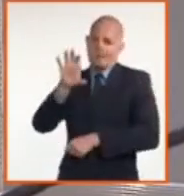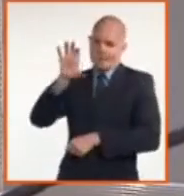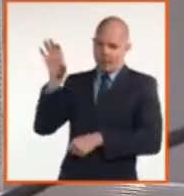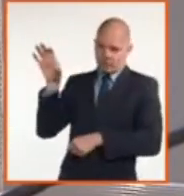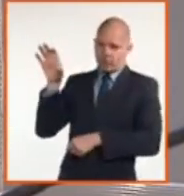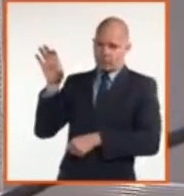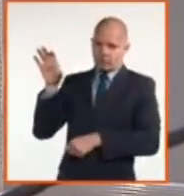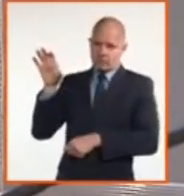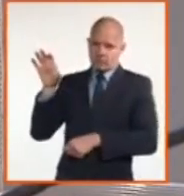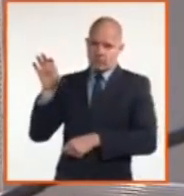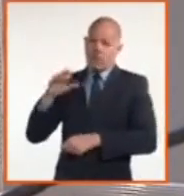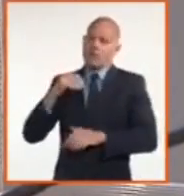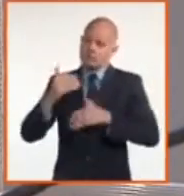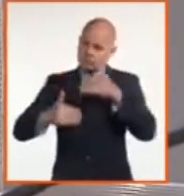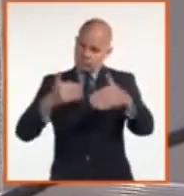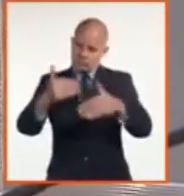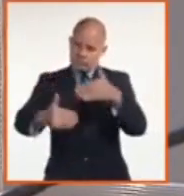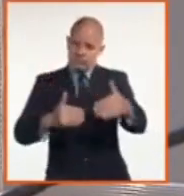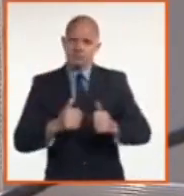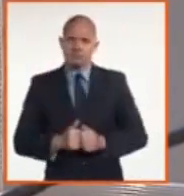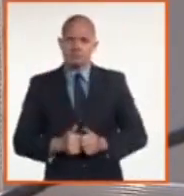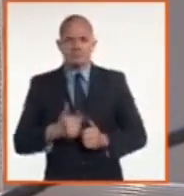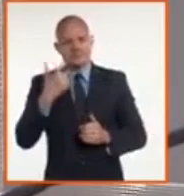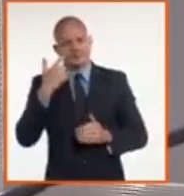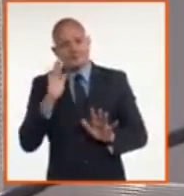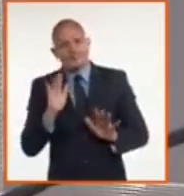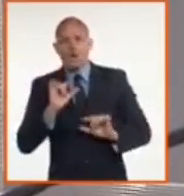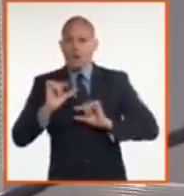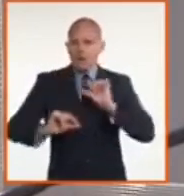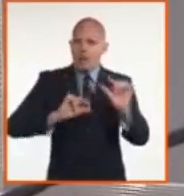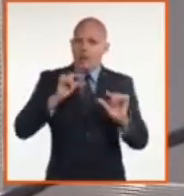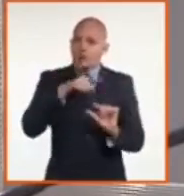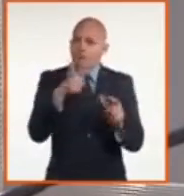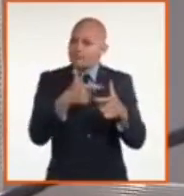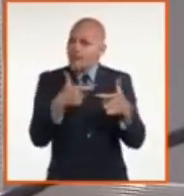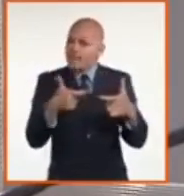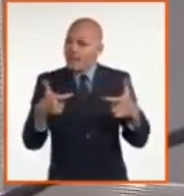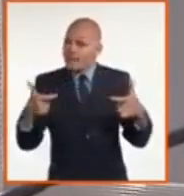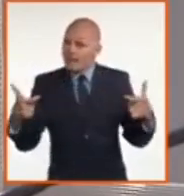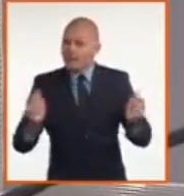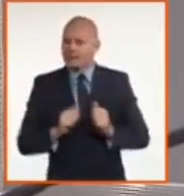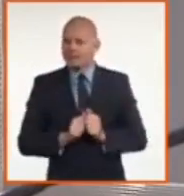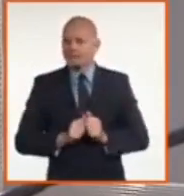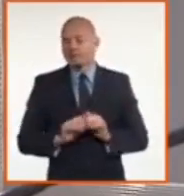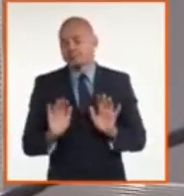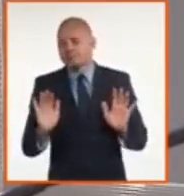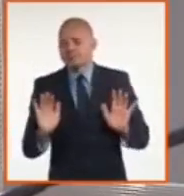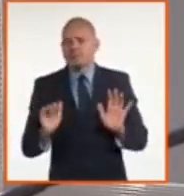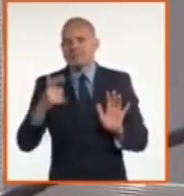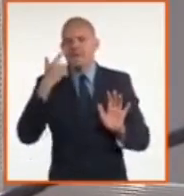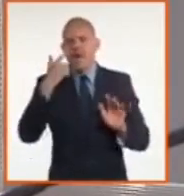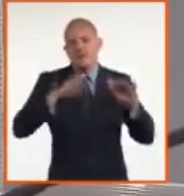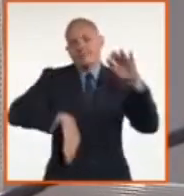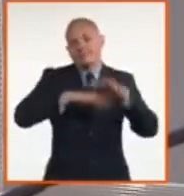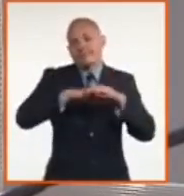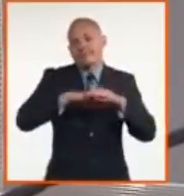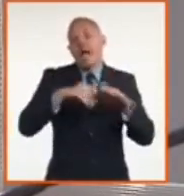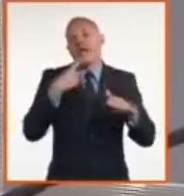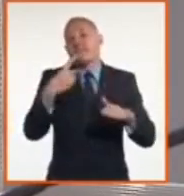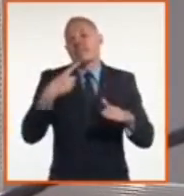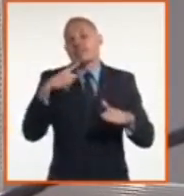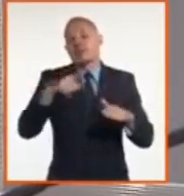venta pues entonces es el mecanismo se va ampliando y ya y también los límites se revisarán en su momento porque aquí